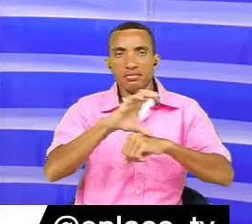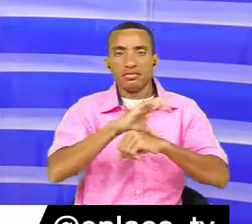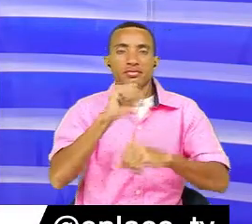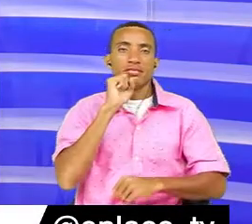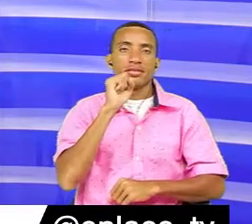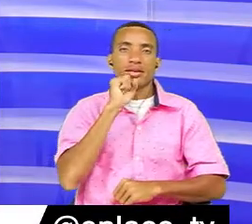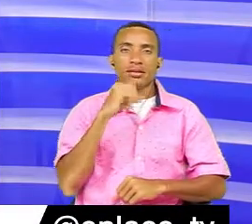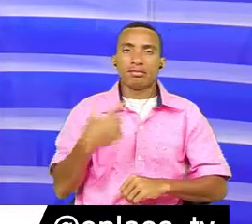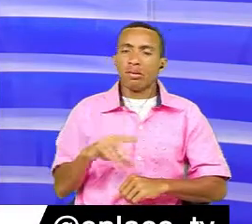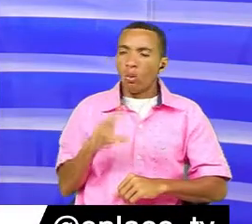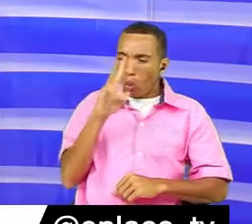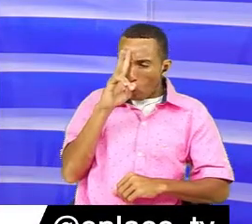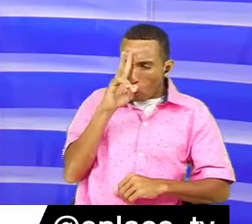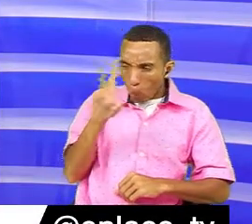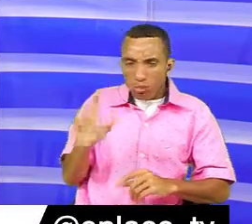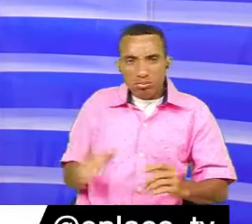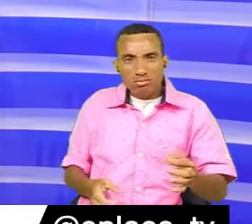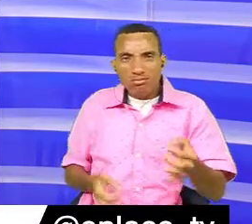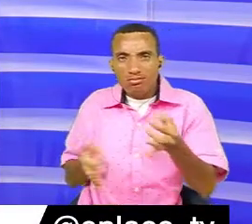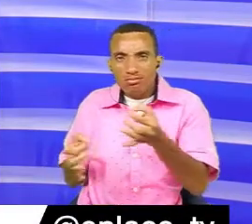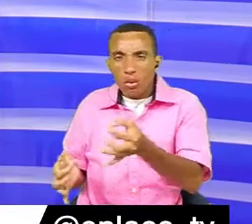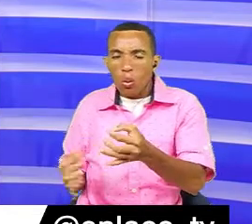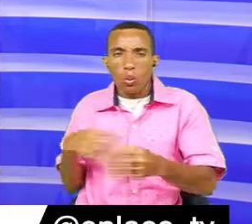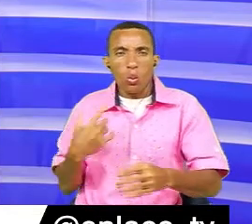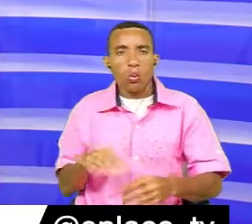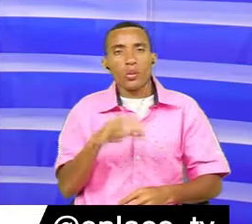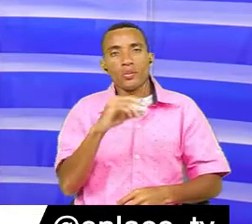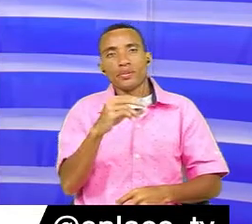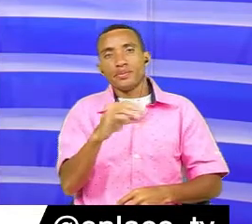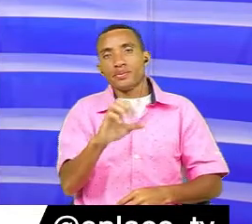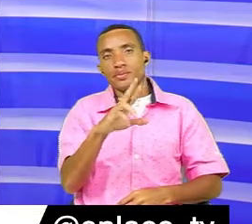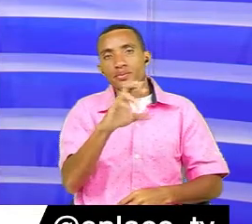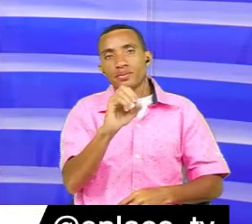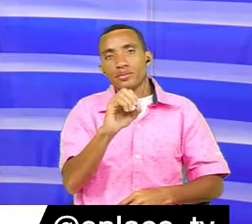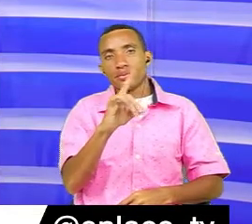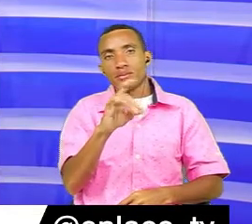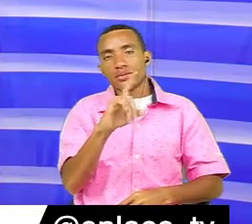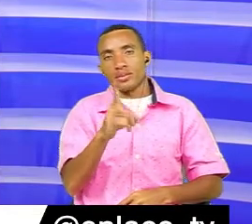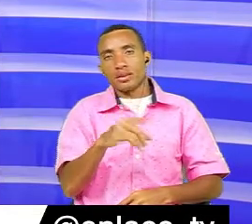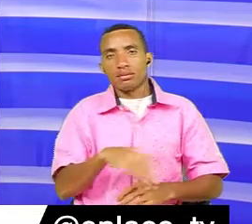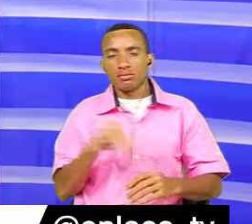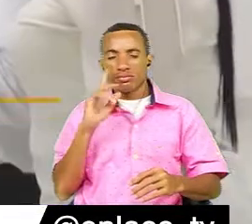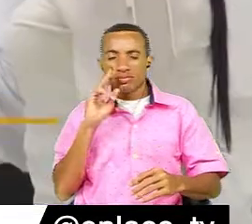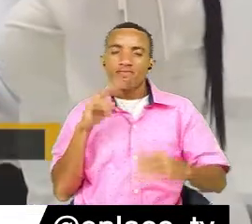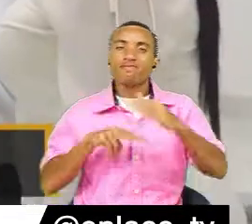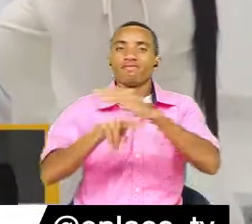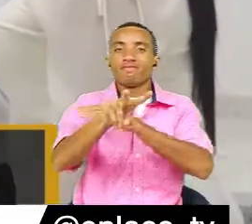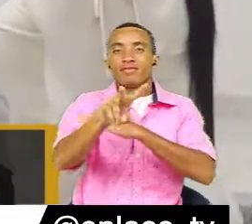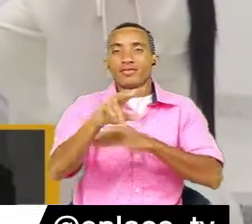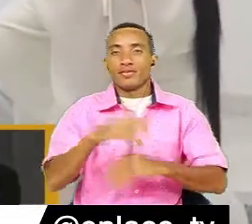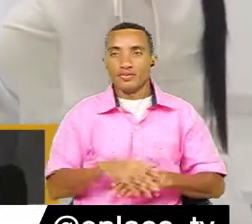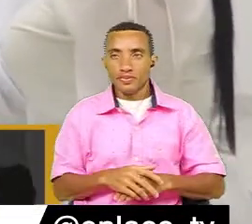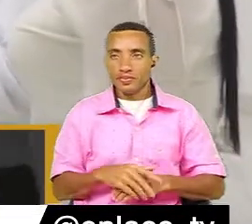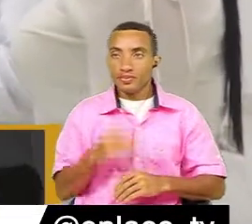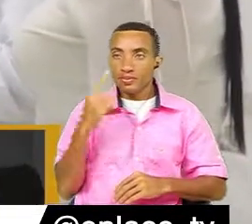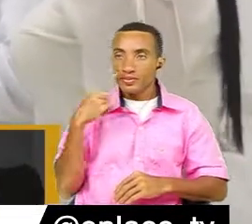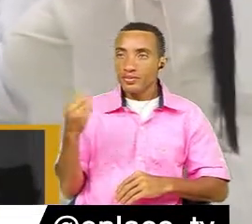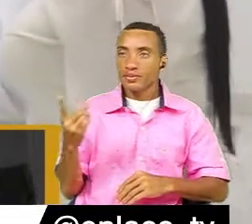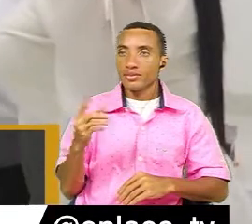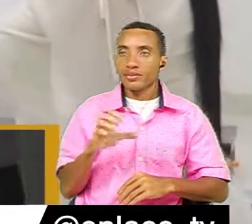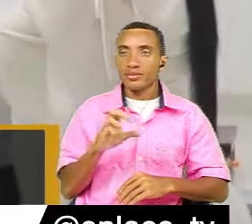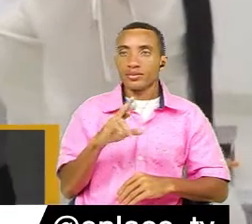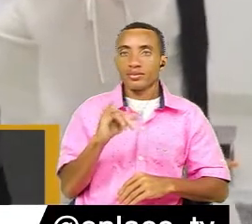Fue homenajeado o galardonado como héroes. Esto es Empresarios con Visión. El empresario de Barranca Bermeja, Heriberto Zavala